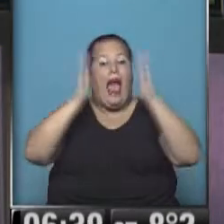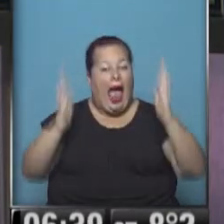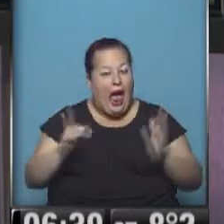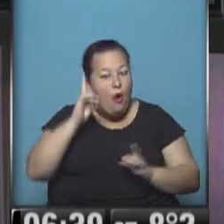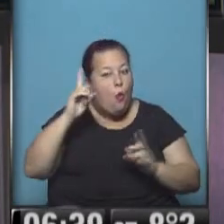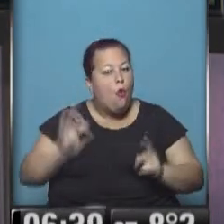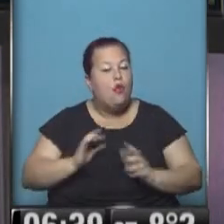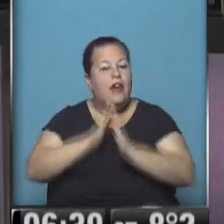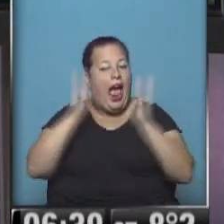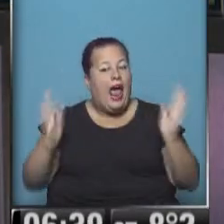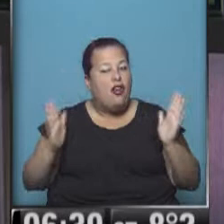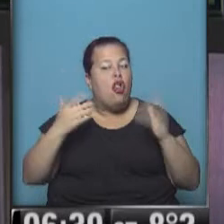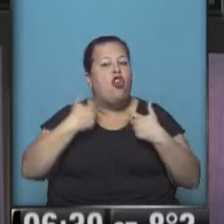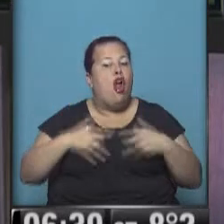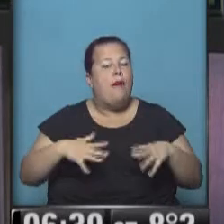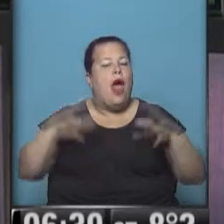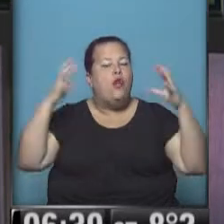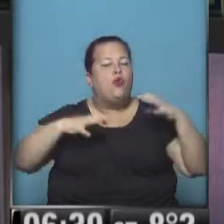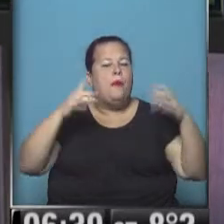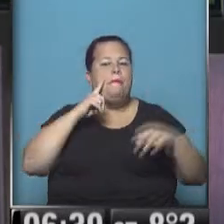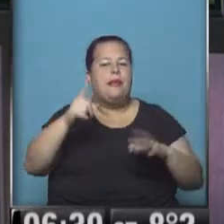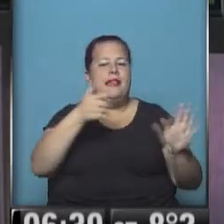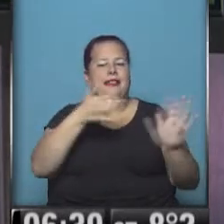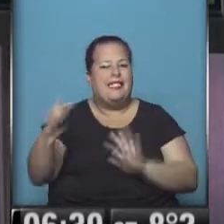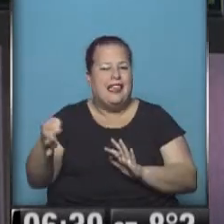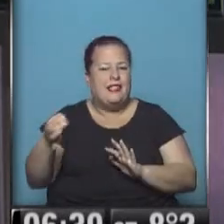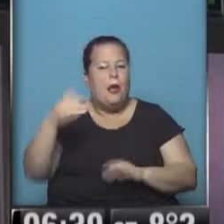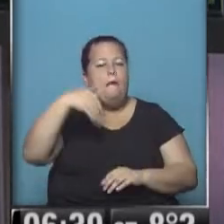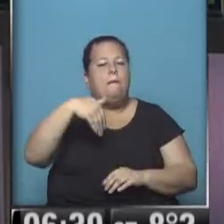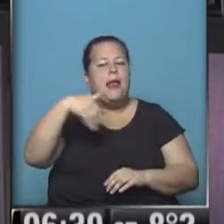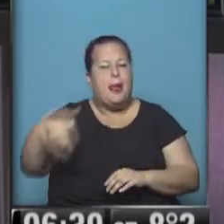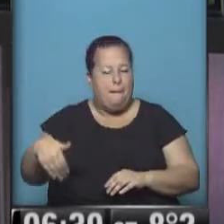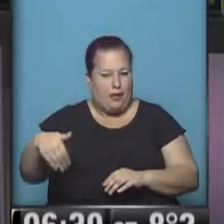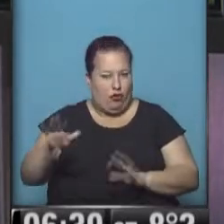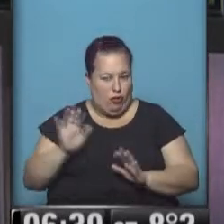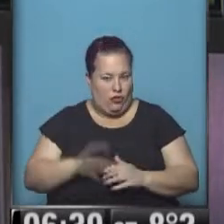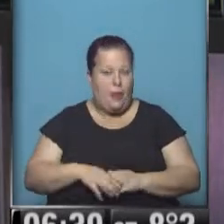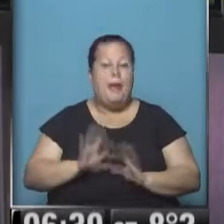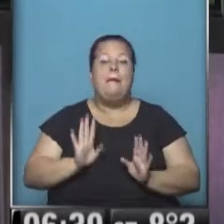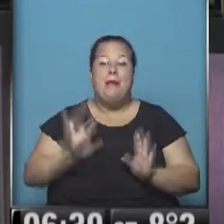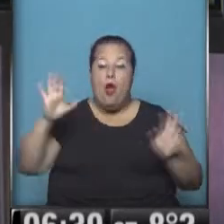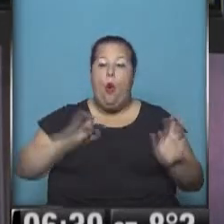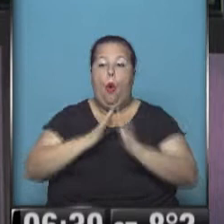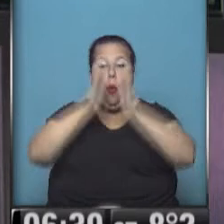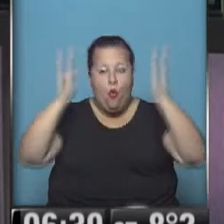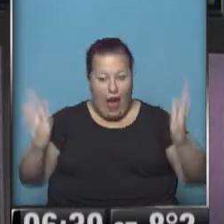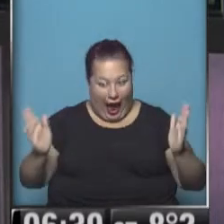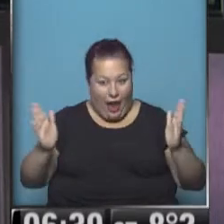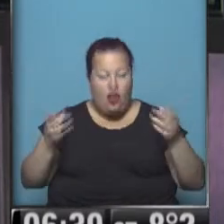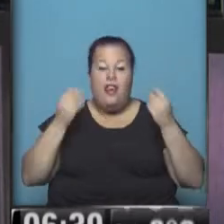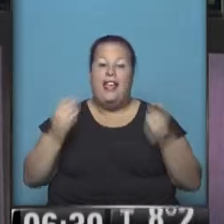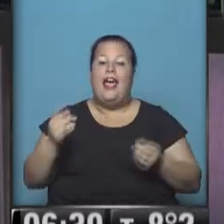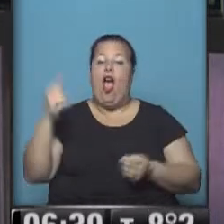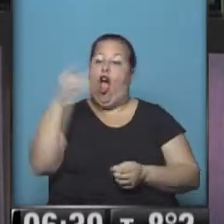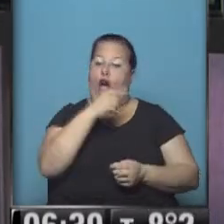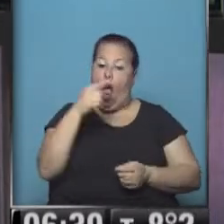media normal 9.600 milímetros pero todo el año en tanto que el